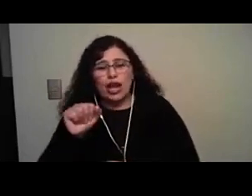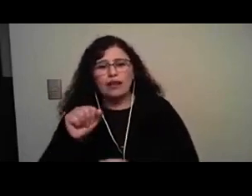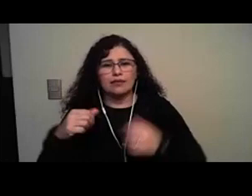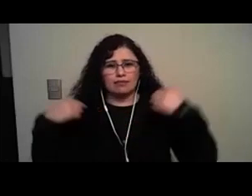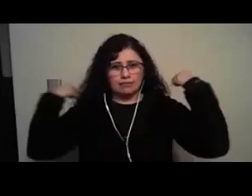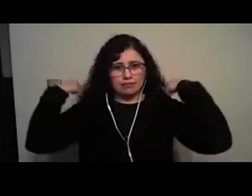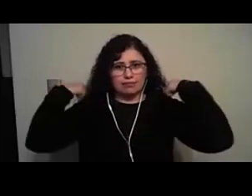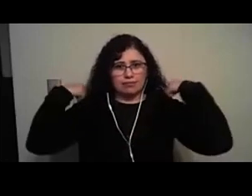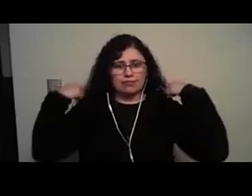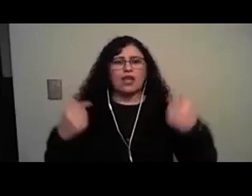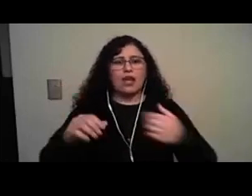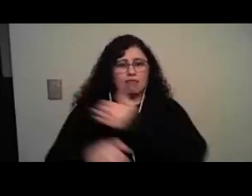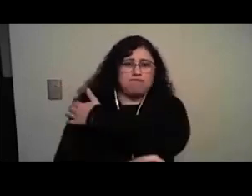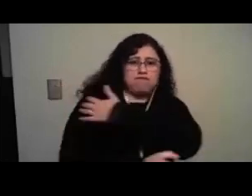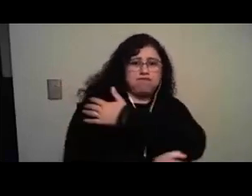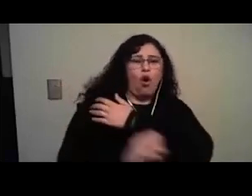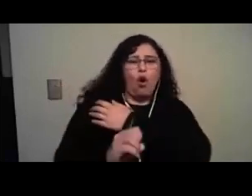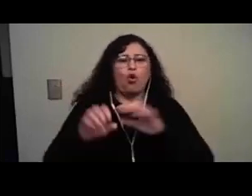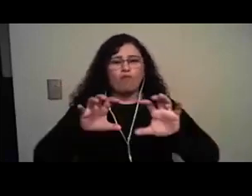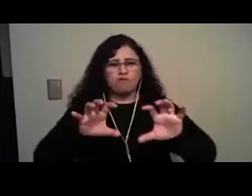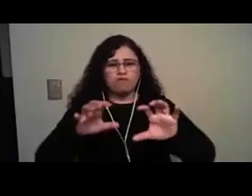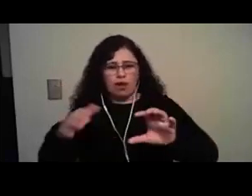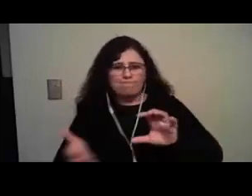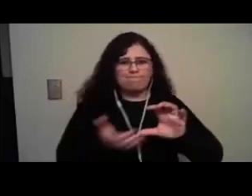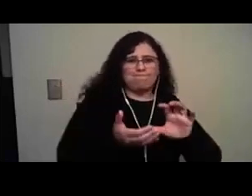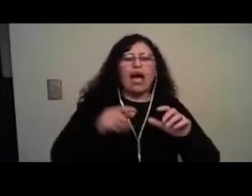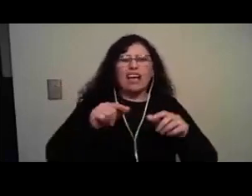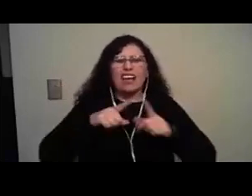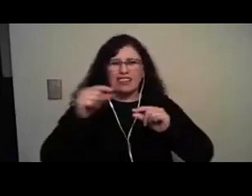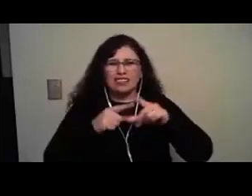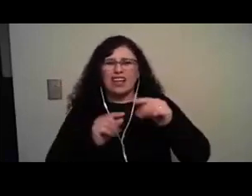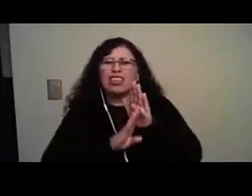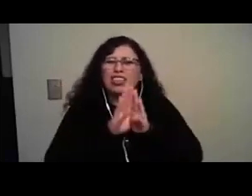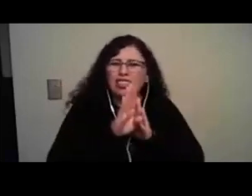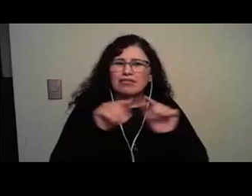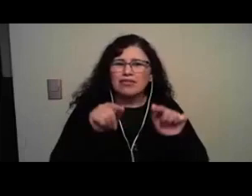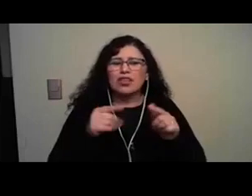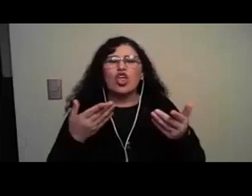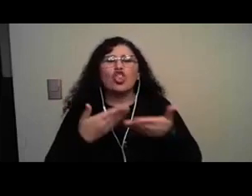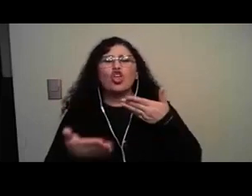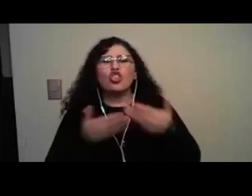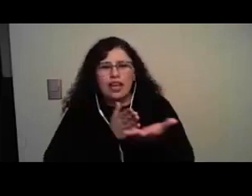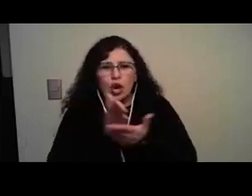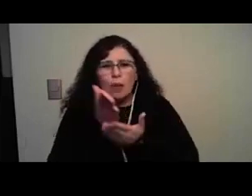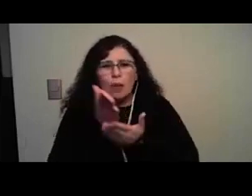que son los pilares de neurodesarrollo que se plantea de dónde se origina el movimiento, ¿ya?